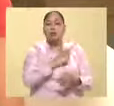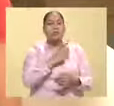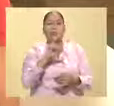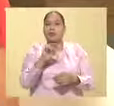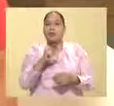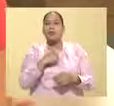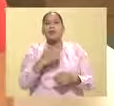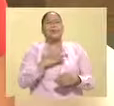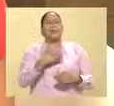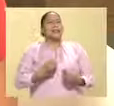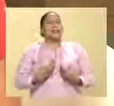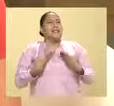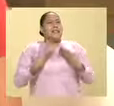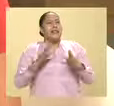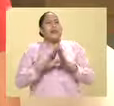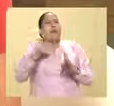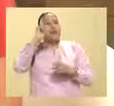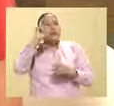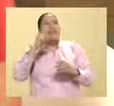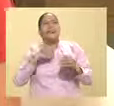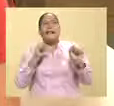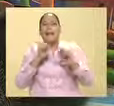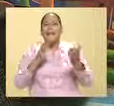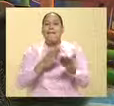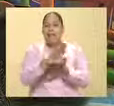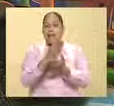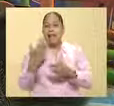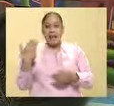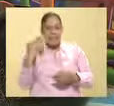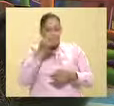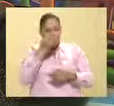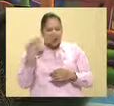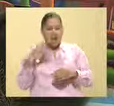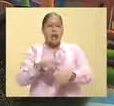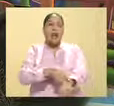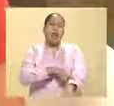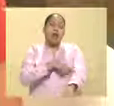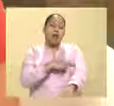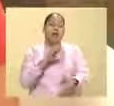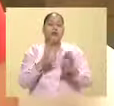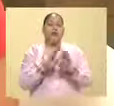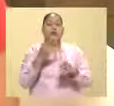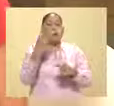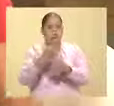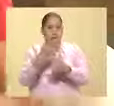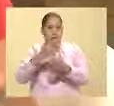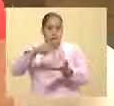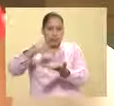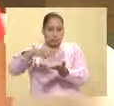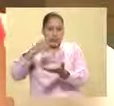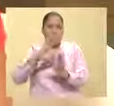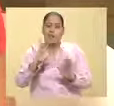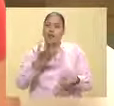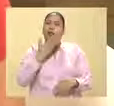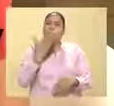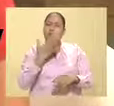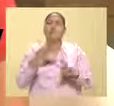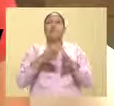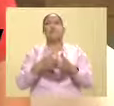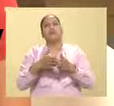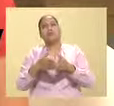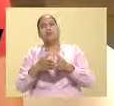increíble y fue un sueño logrado ya esta última que fue muy larga y es mi tercera y ya estoy acostumbrada a estar ahí